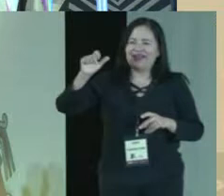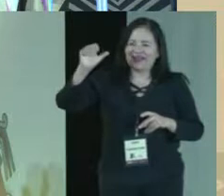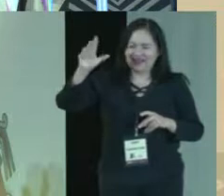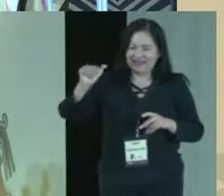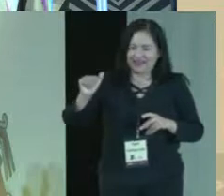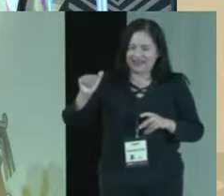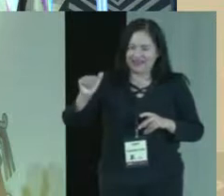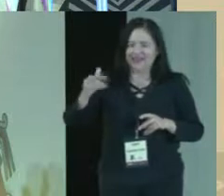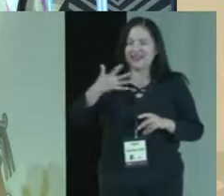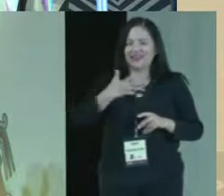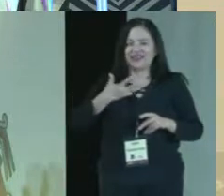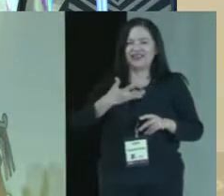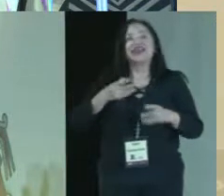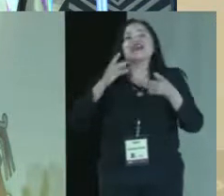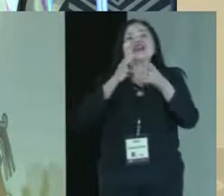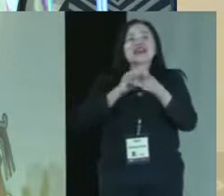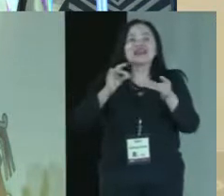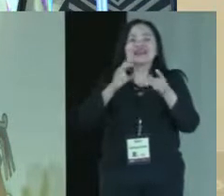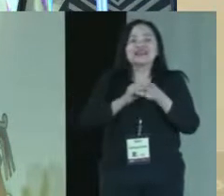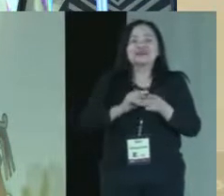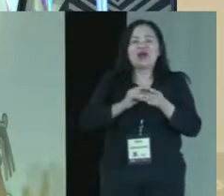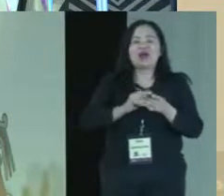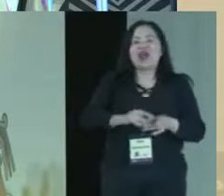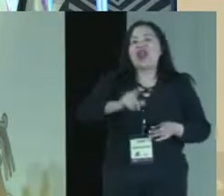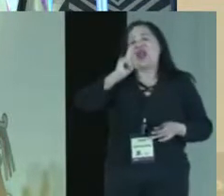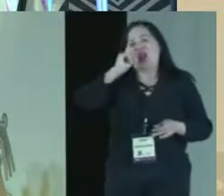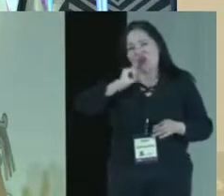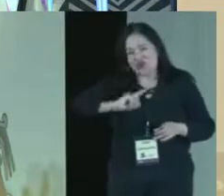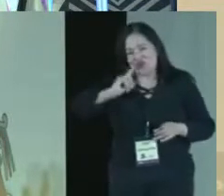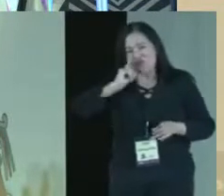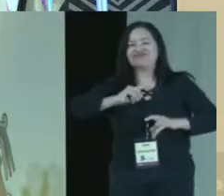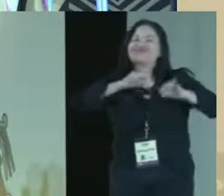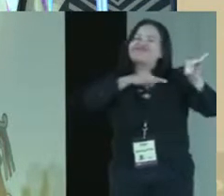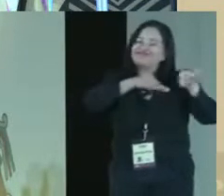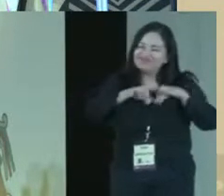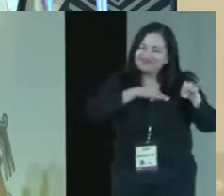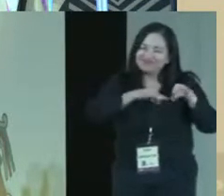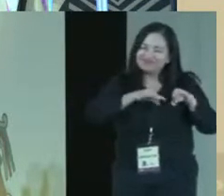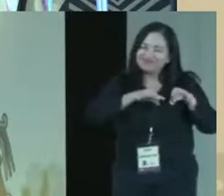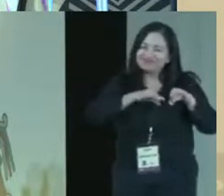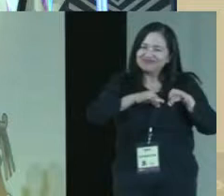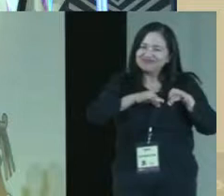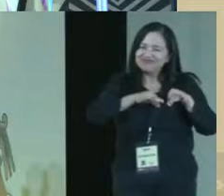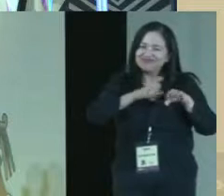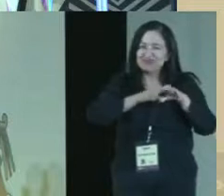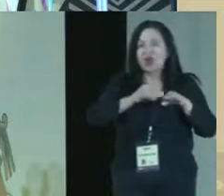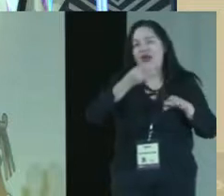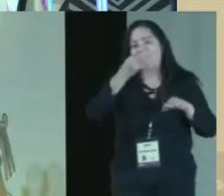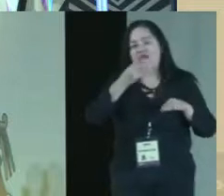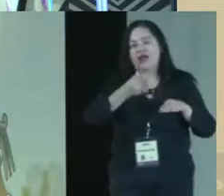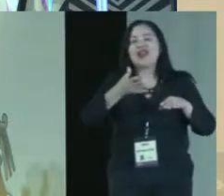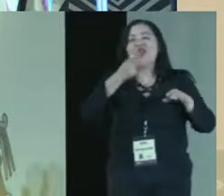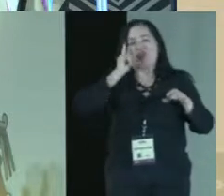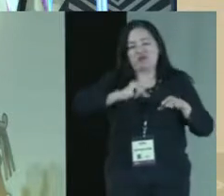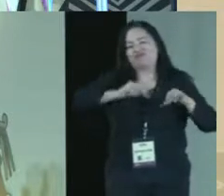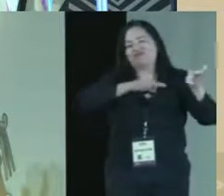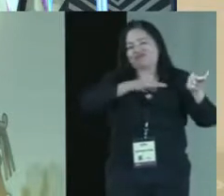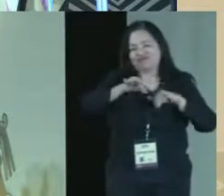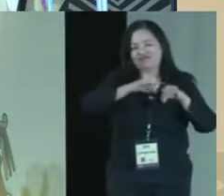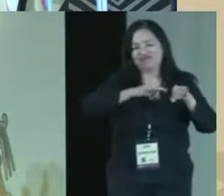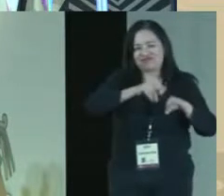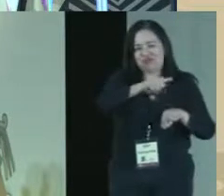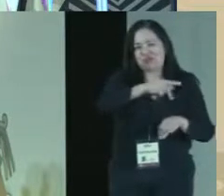la proletaria de los proletarios es la mujer, es decir, la mujer en la clase trabajadora